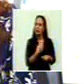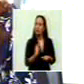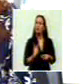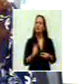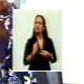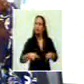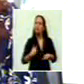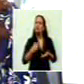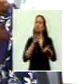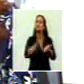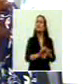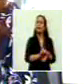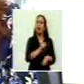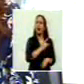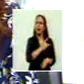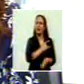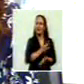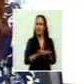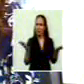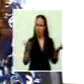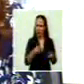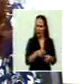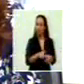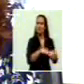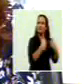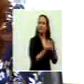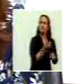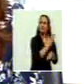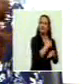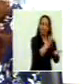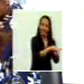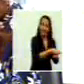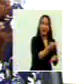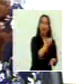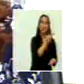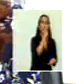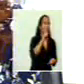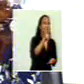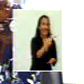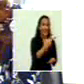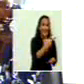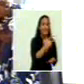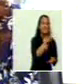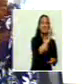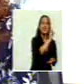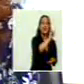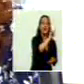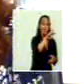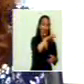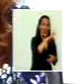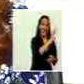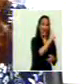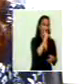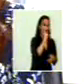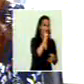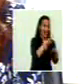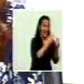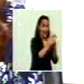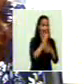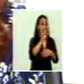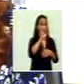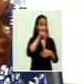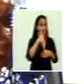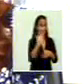recursos a nuestras universidades públicas. En el año 2003 era un 0,5 del PBI, de un PBI, además